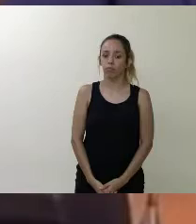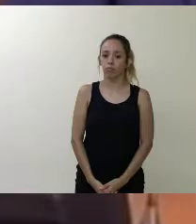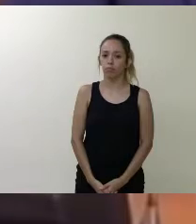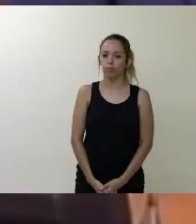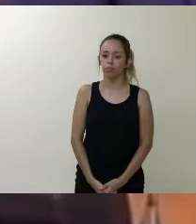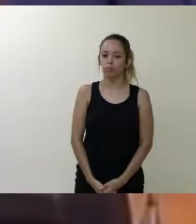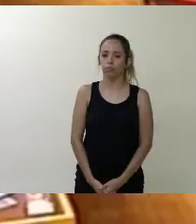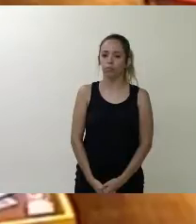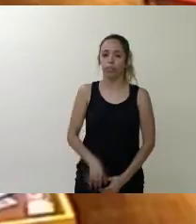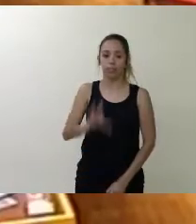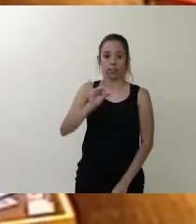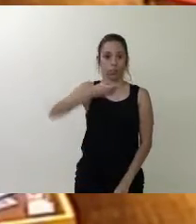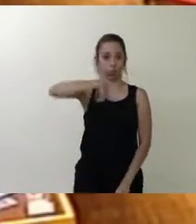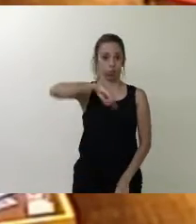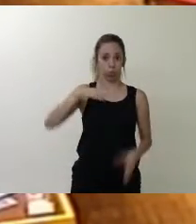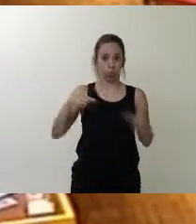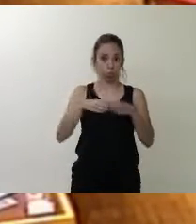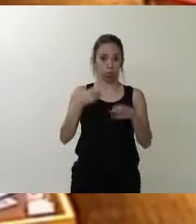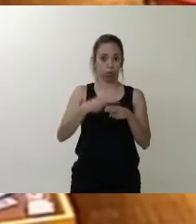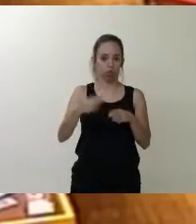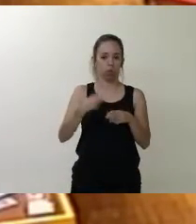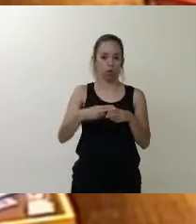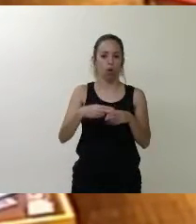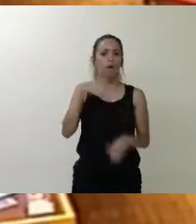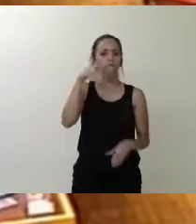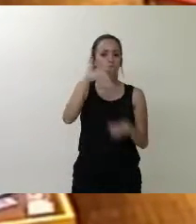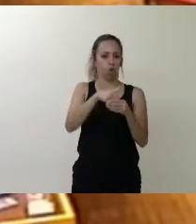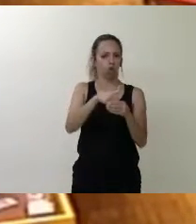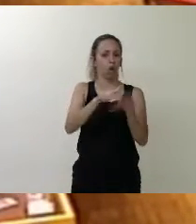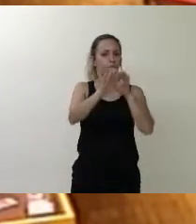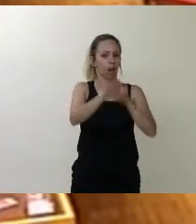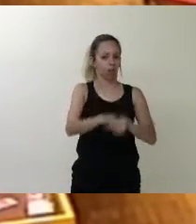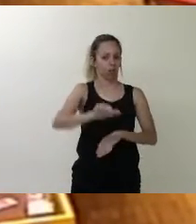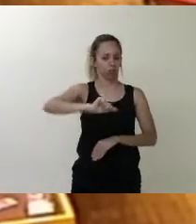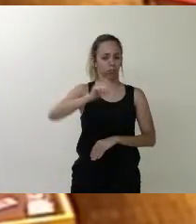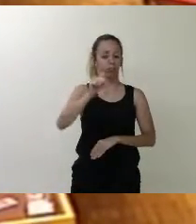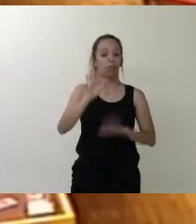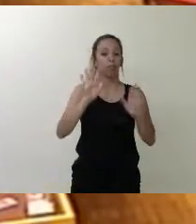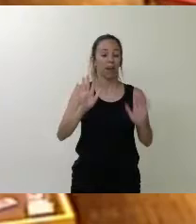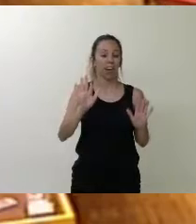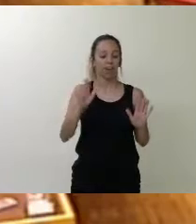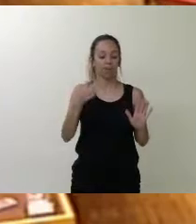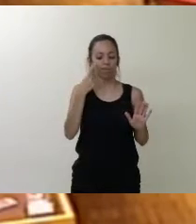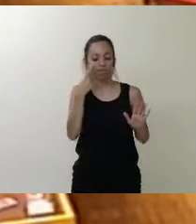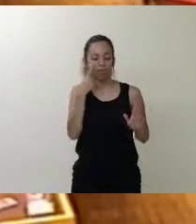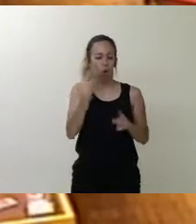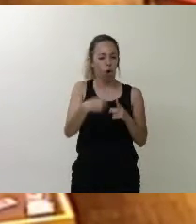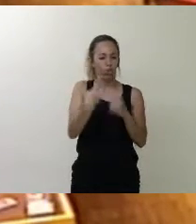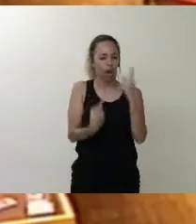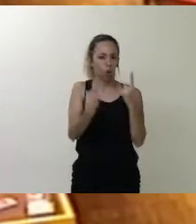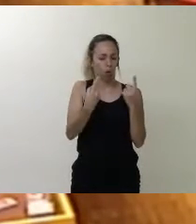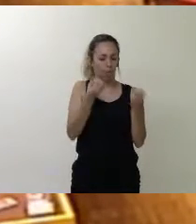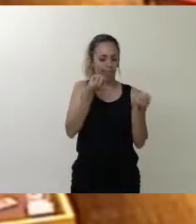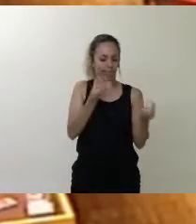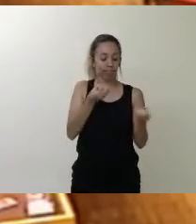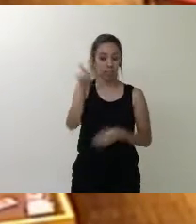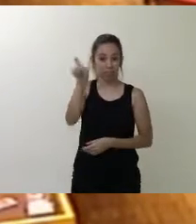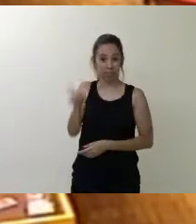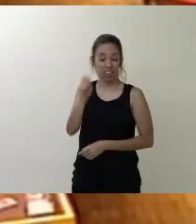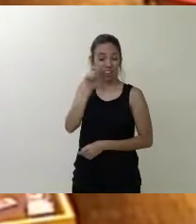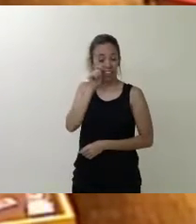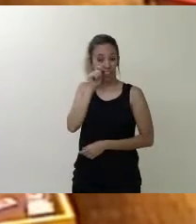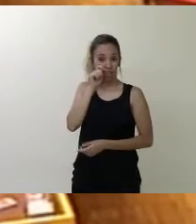Sí, el sentido de nuestro grupo, el voto va a ser favorable, ¿no? A pesar de que hay algunas observaciones por parte de la intervención,